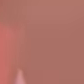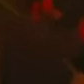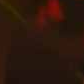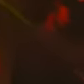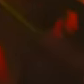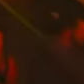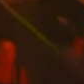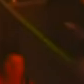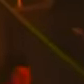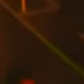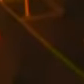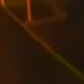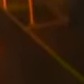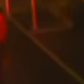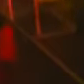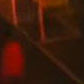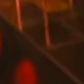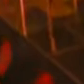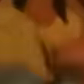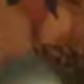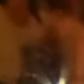ti, para hacerte.